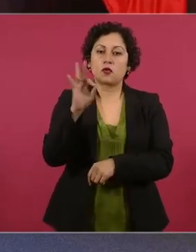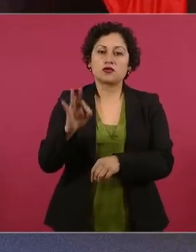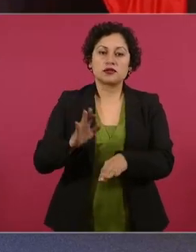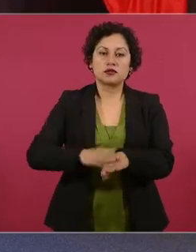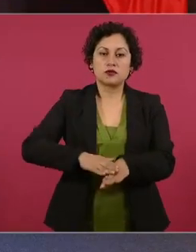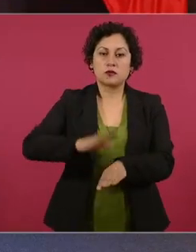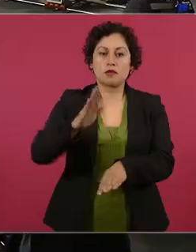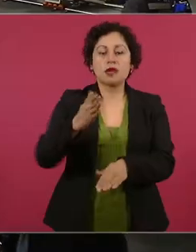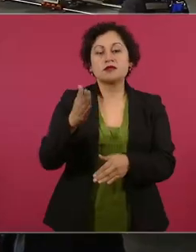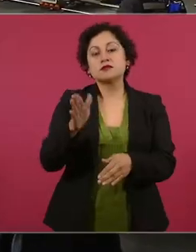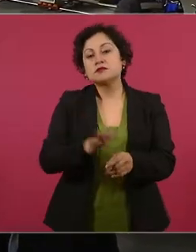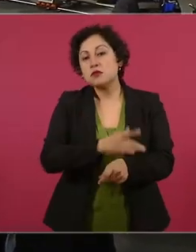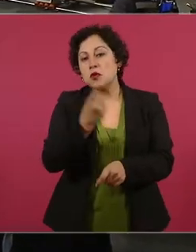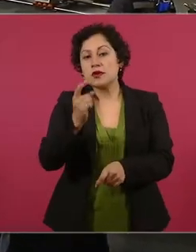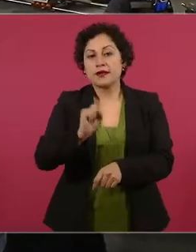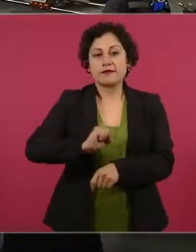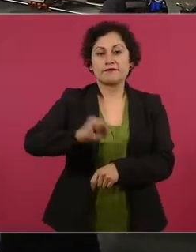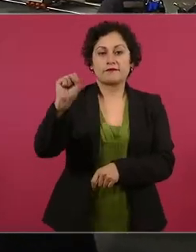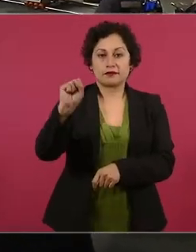inflación.